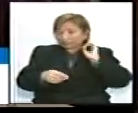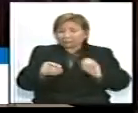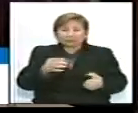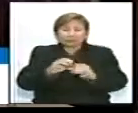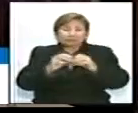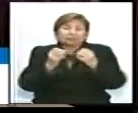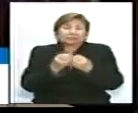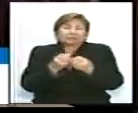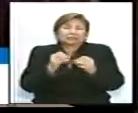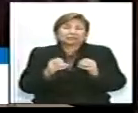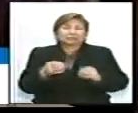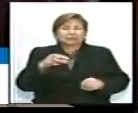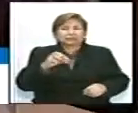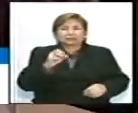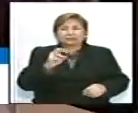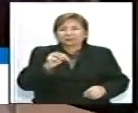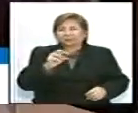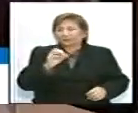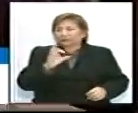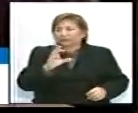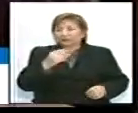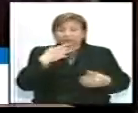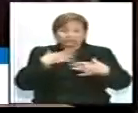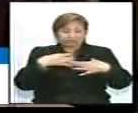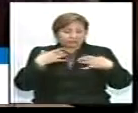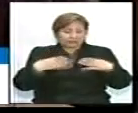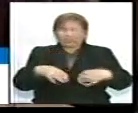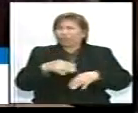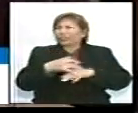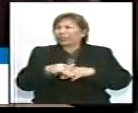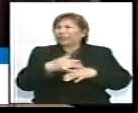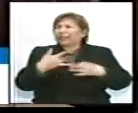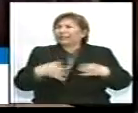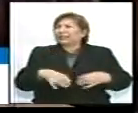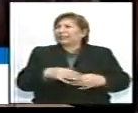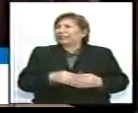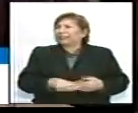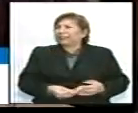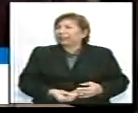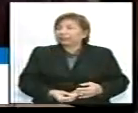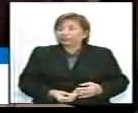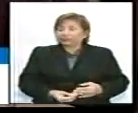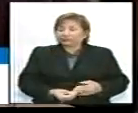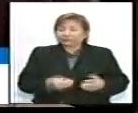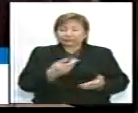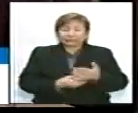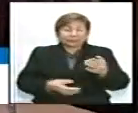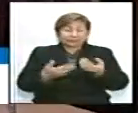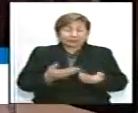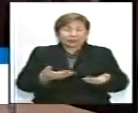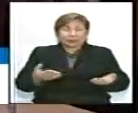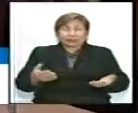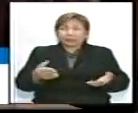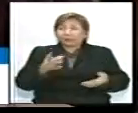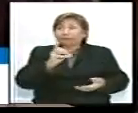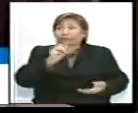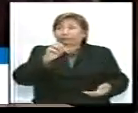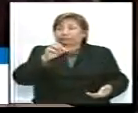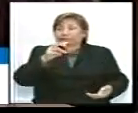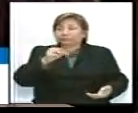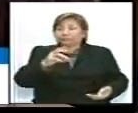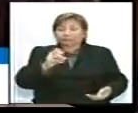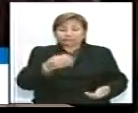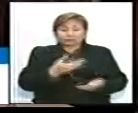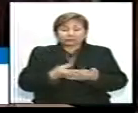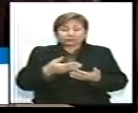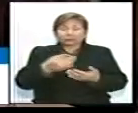tráfico de pornografía. Y que también está ligado al tráfico de drogas, porque las sustancias con las que se están dopando a estas mujeres